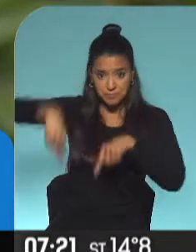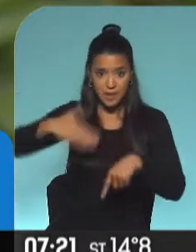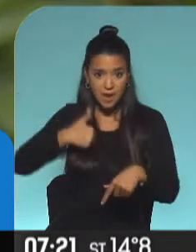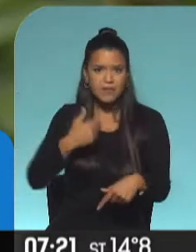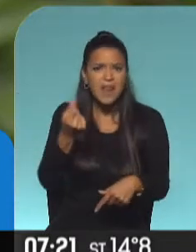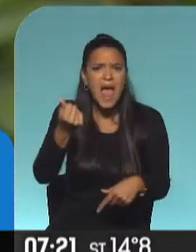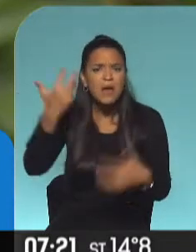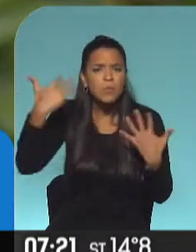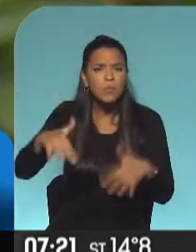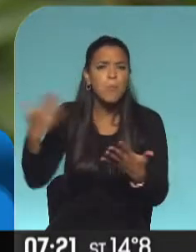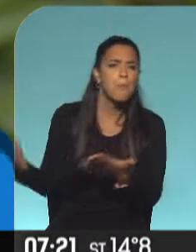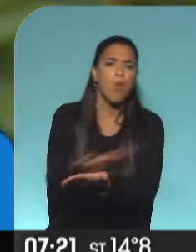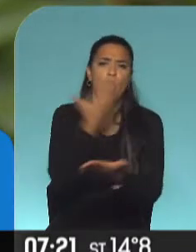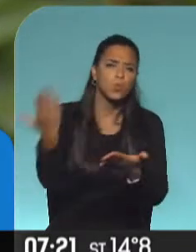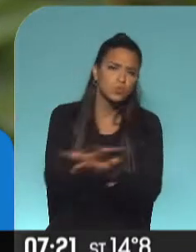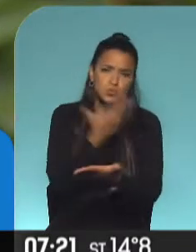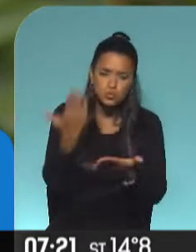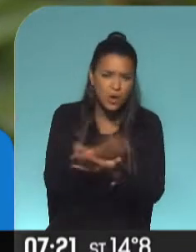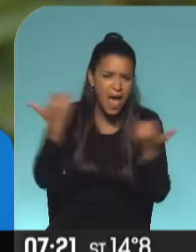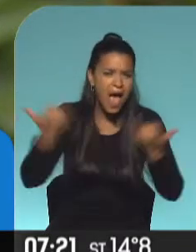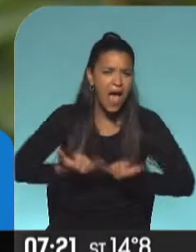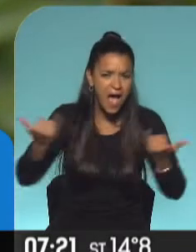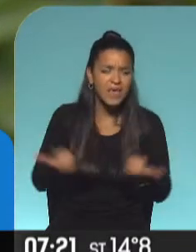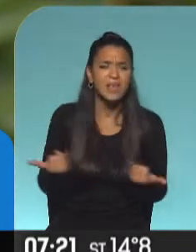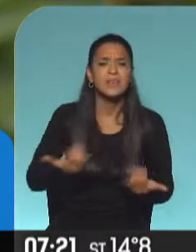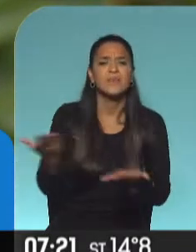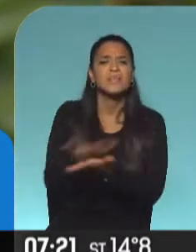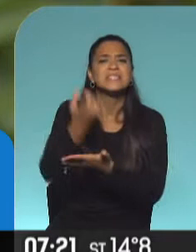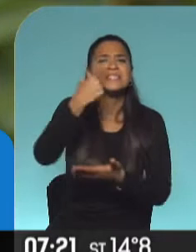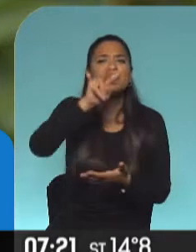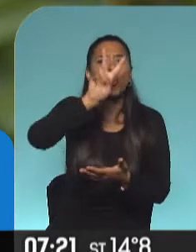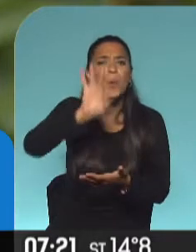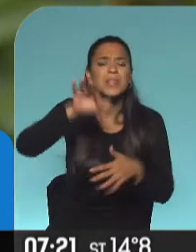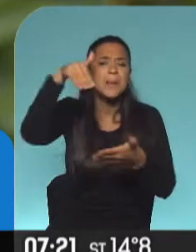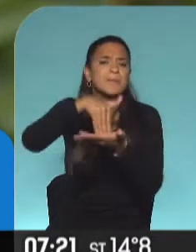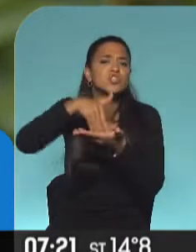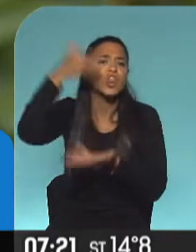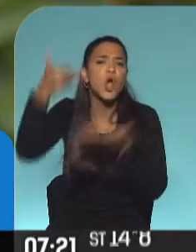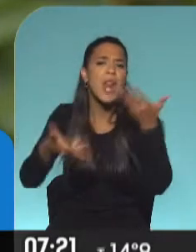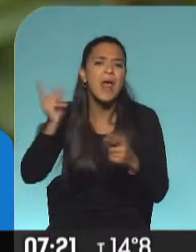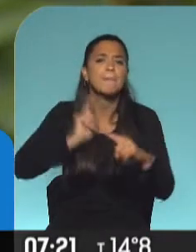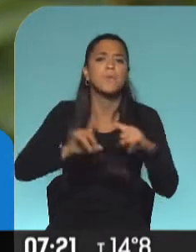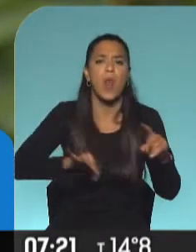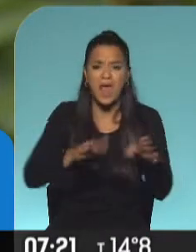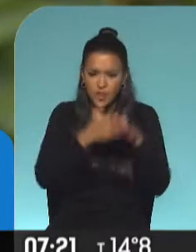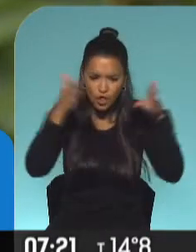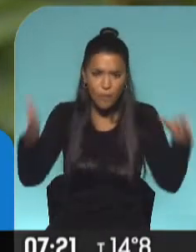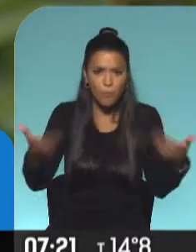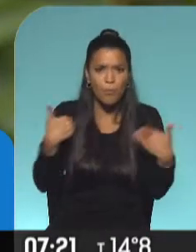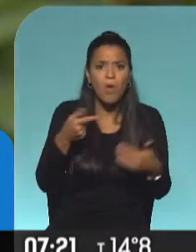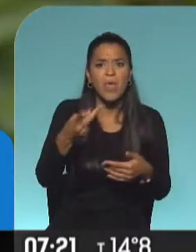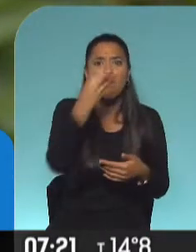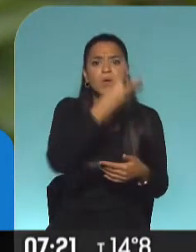país rico en la producción de alimentos fabrica 120 millones de toneladas por año puede abastecer a